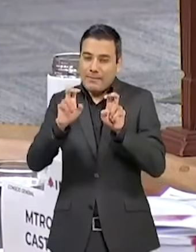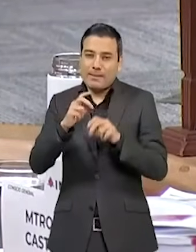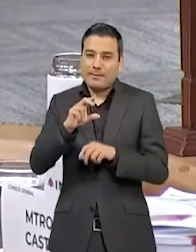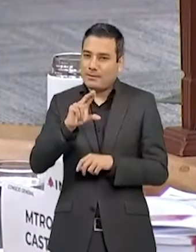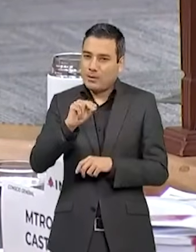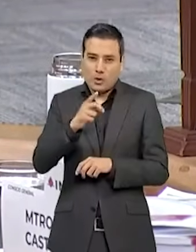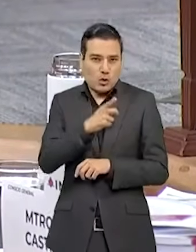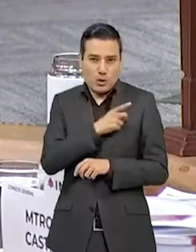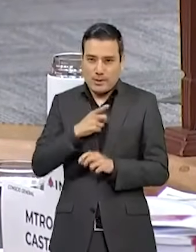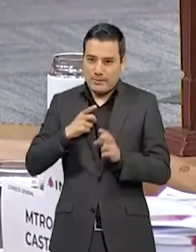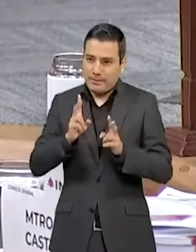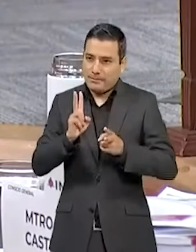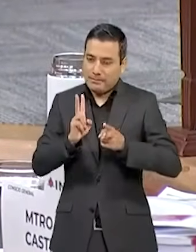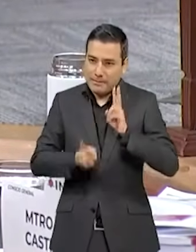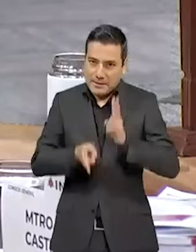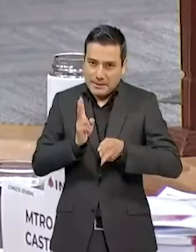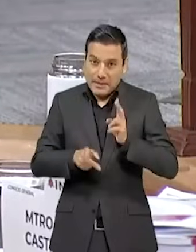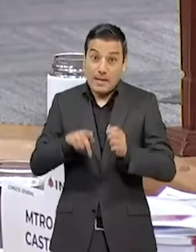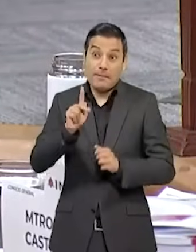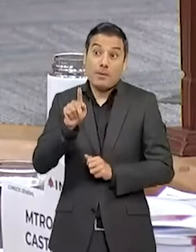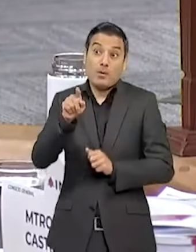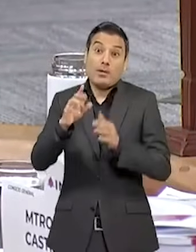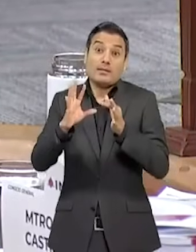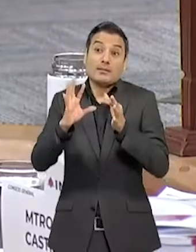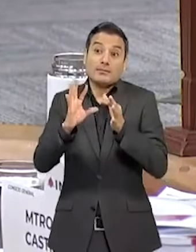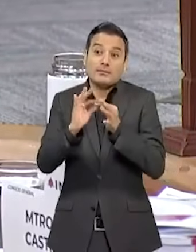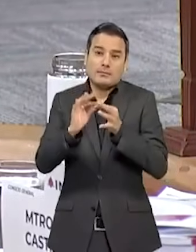debate se ha ido por ese camino, así que iré por ese camino.